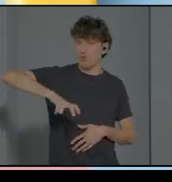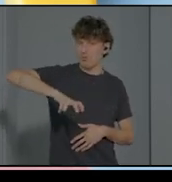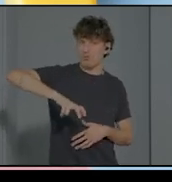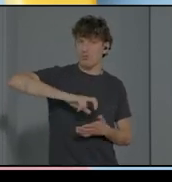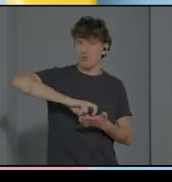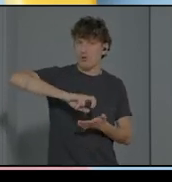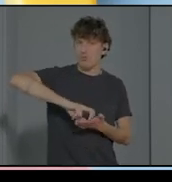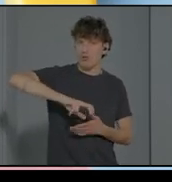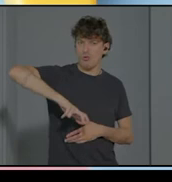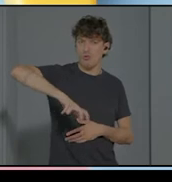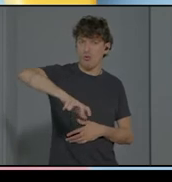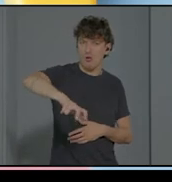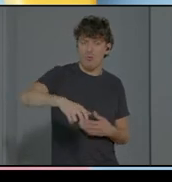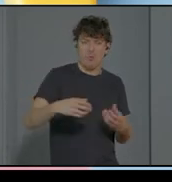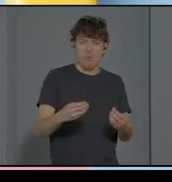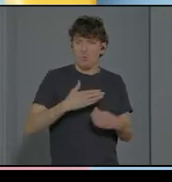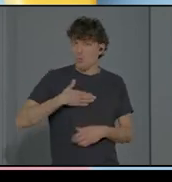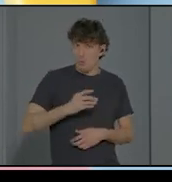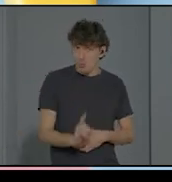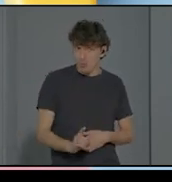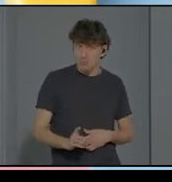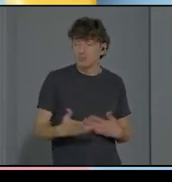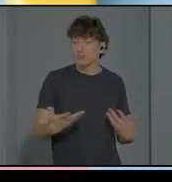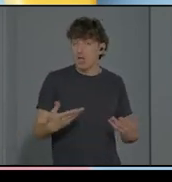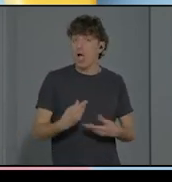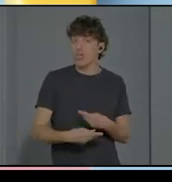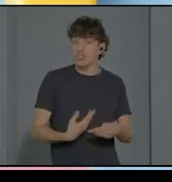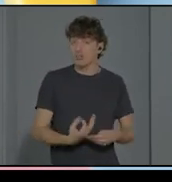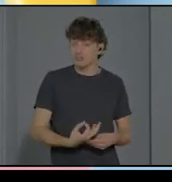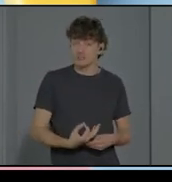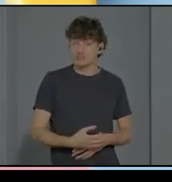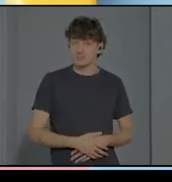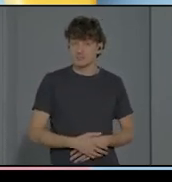naturalmente se lo cogen de forma diferente